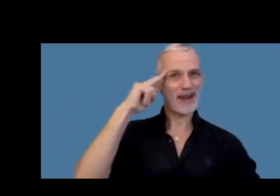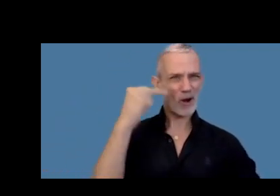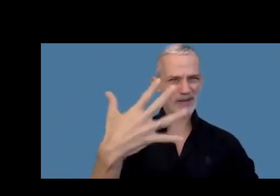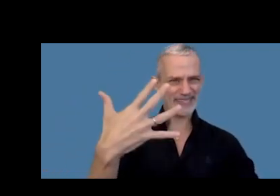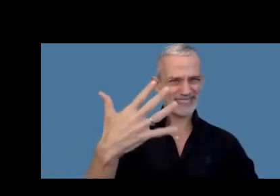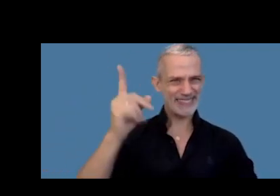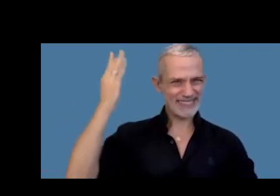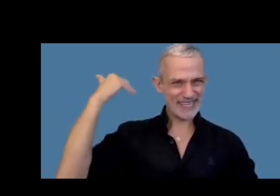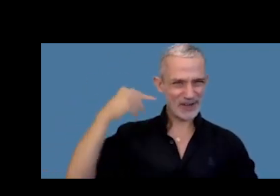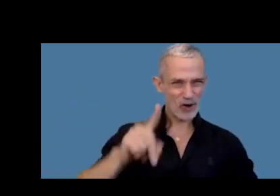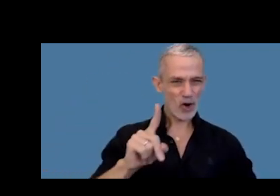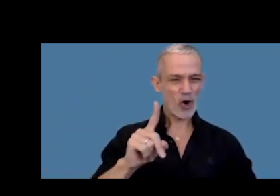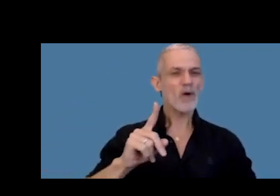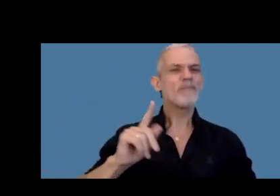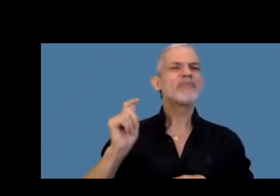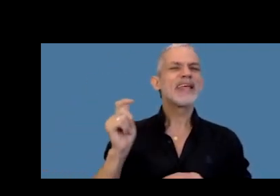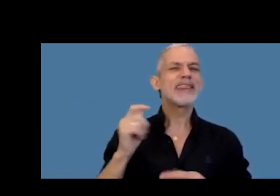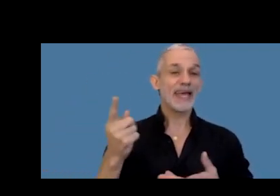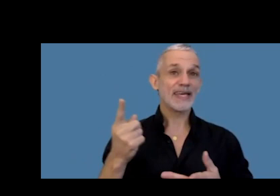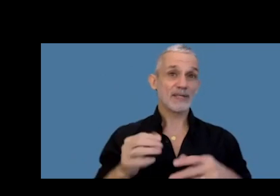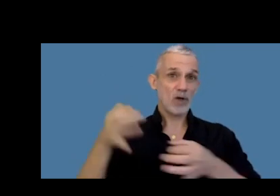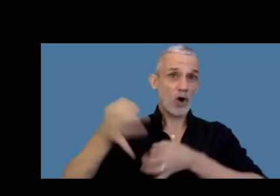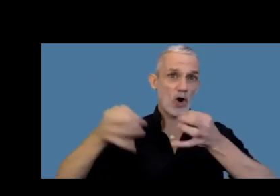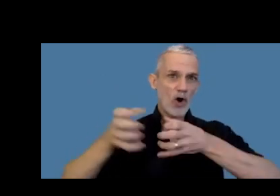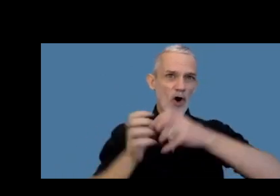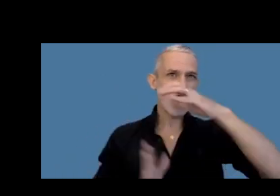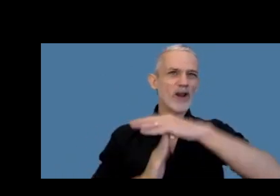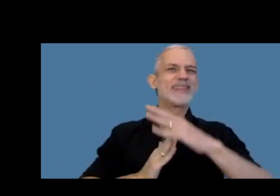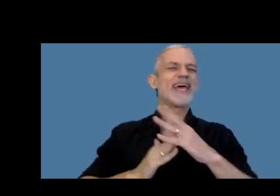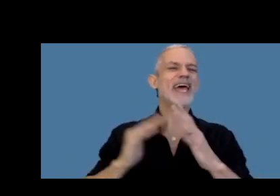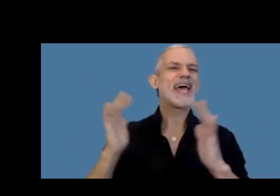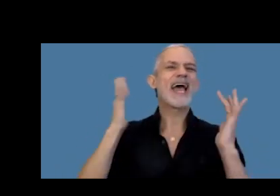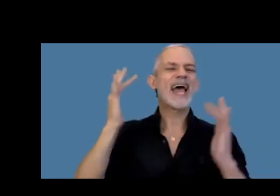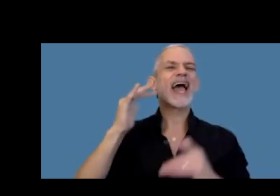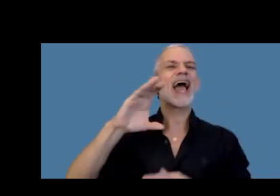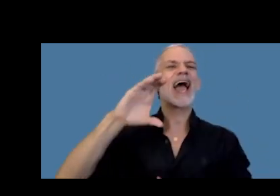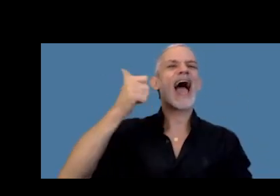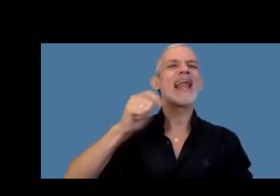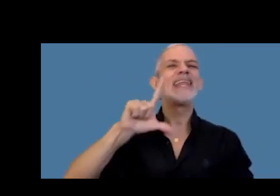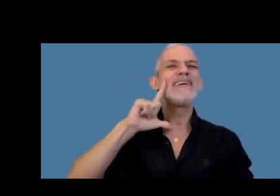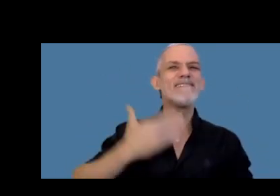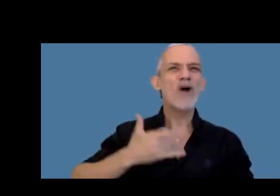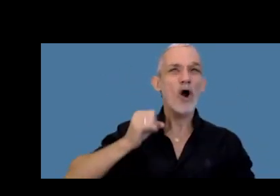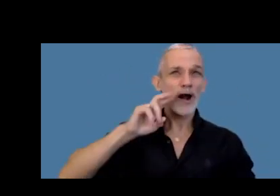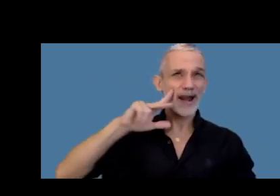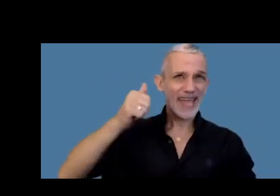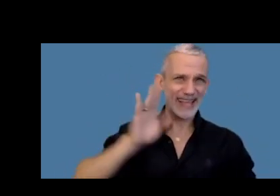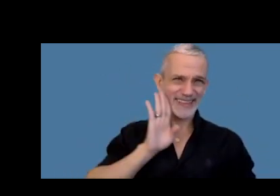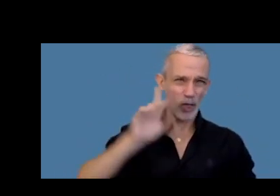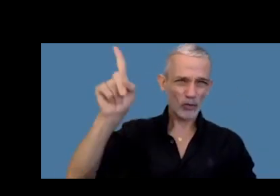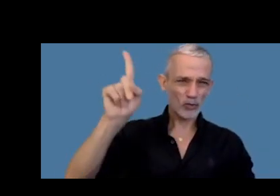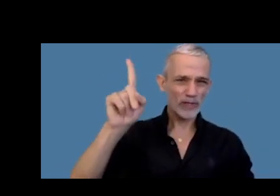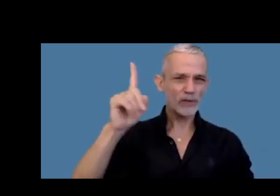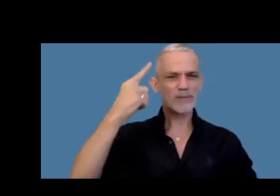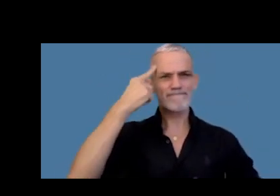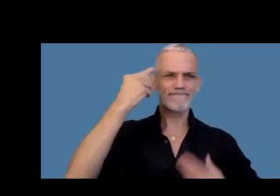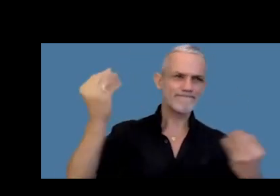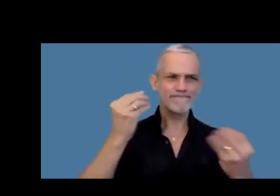la Suprema Corte de California, que se planteó el siguiente